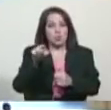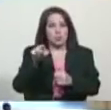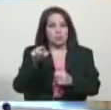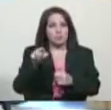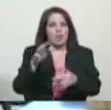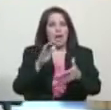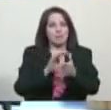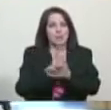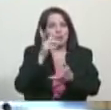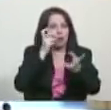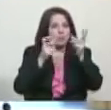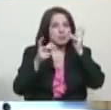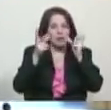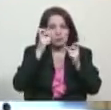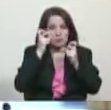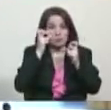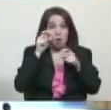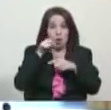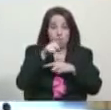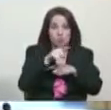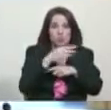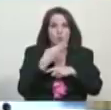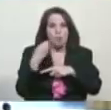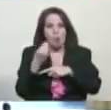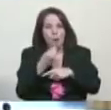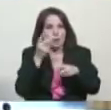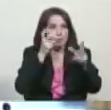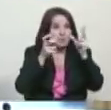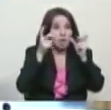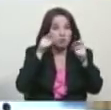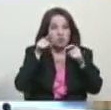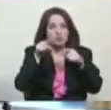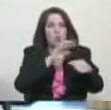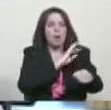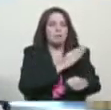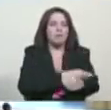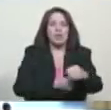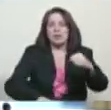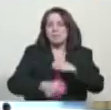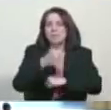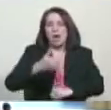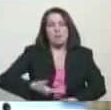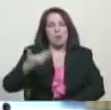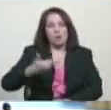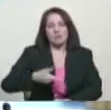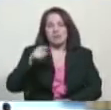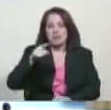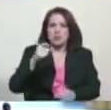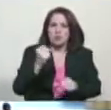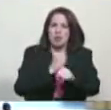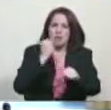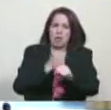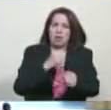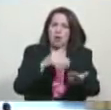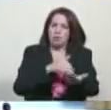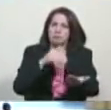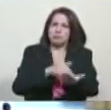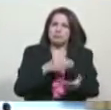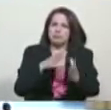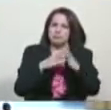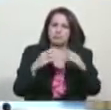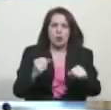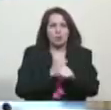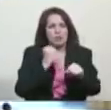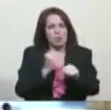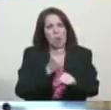escucha. Eres tú, joven, que me escucha. Tú eres el poder más grande. Eres tú, obrero, obrera, trabajador,